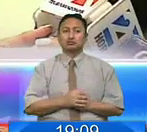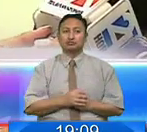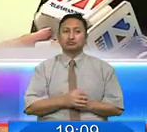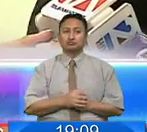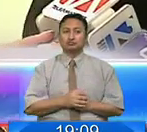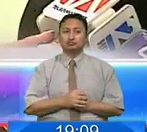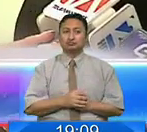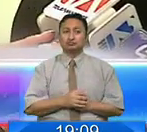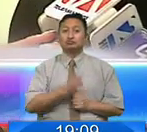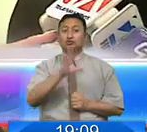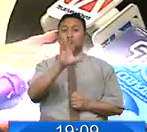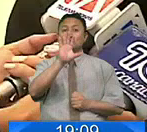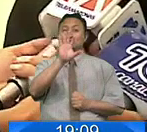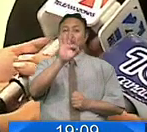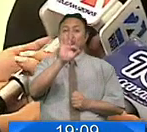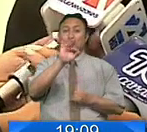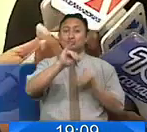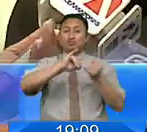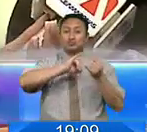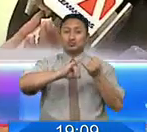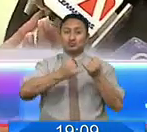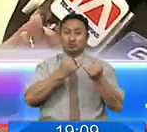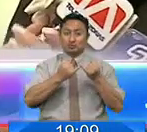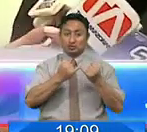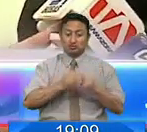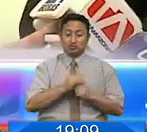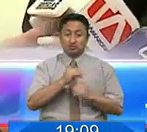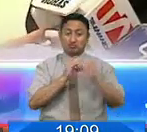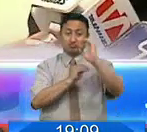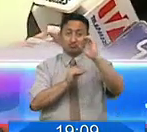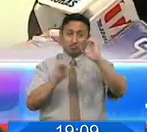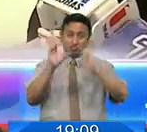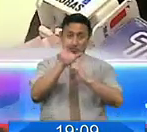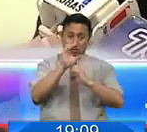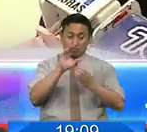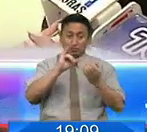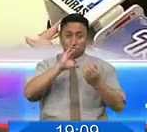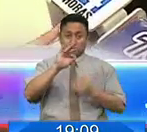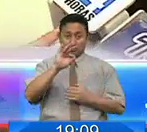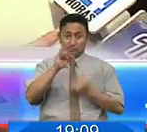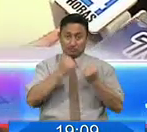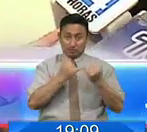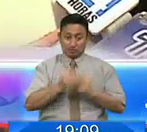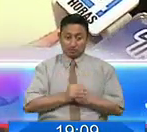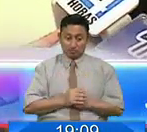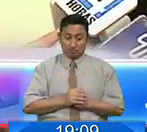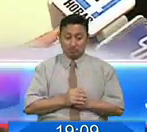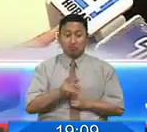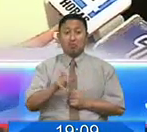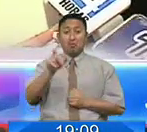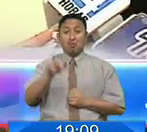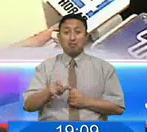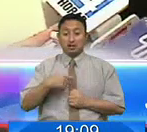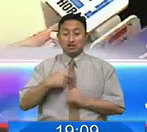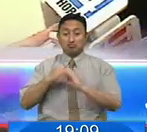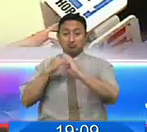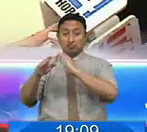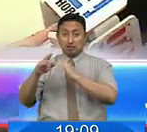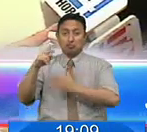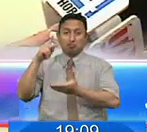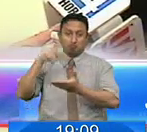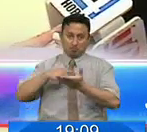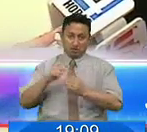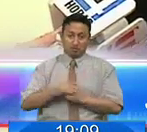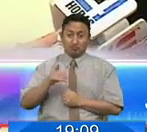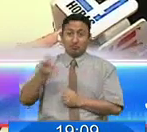tarifas era de 9 centavos por cada transferencia que se haga lo va a pagar solamente el que envía no